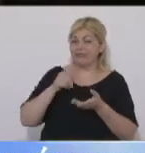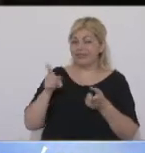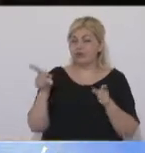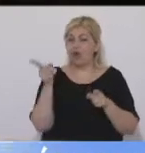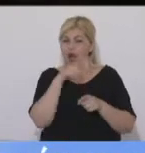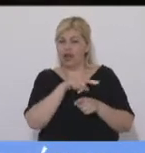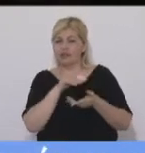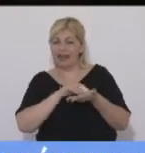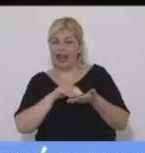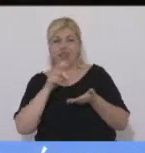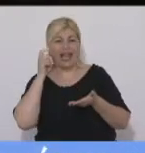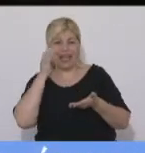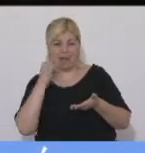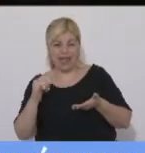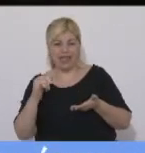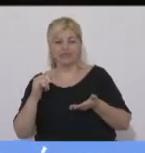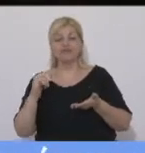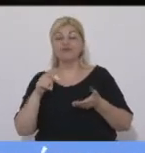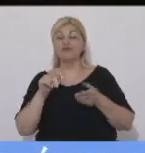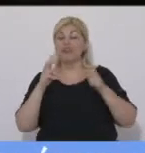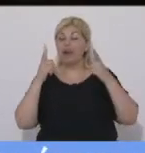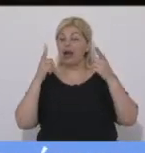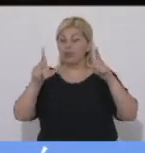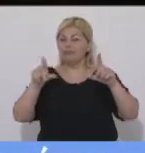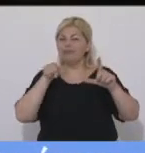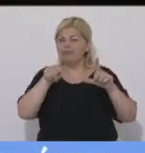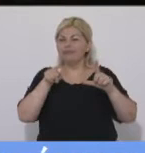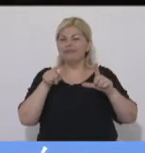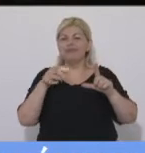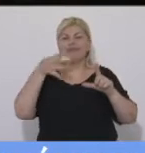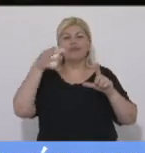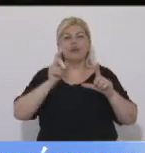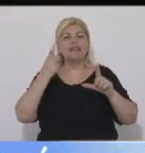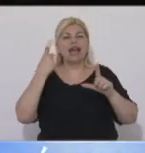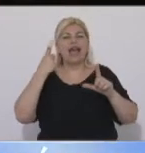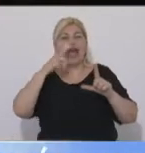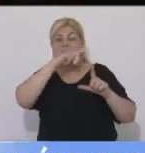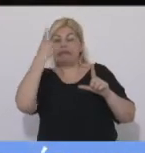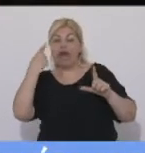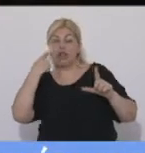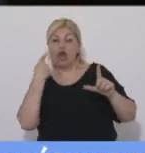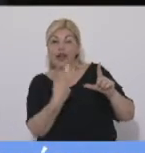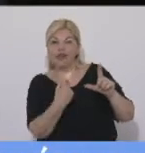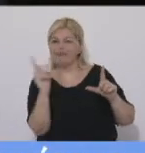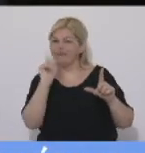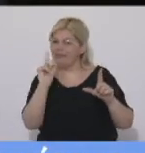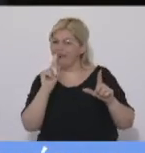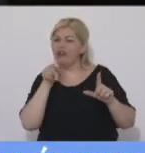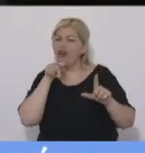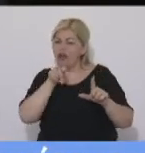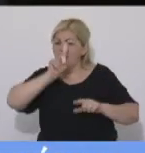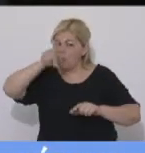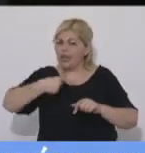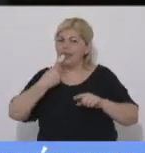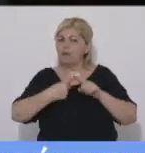la personería jurídica no depende de un acto concreto de reconocimiento del Estado. Ya deriva de la Constitución,